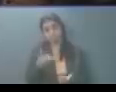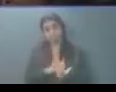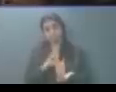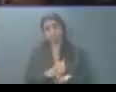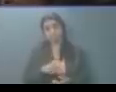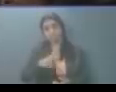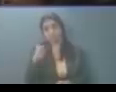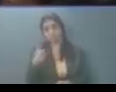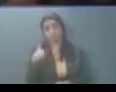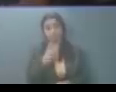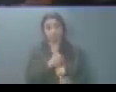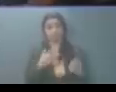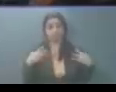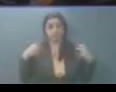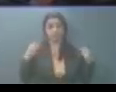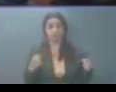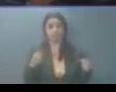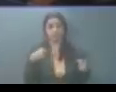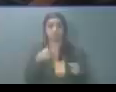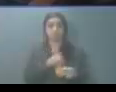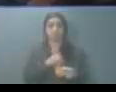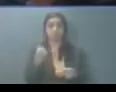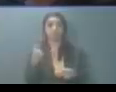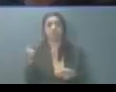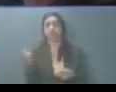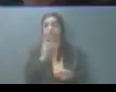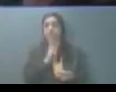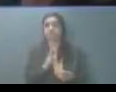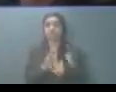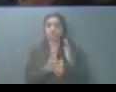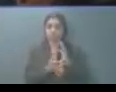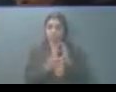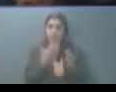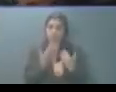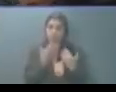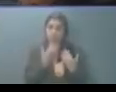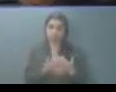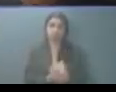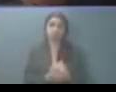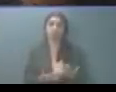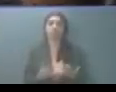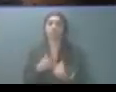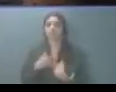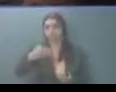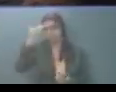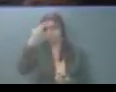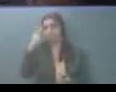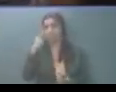para tener los ministros para que ellos den las respuestas técnicas a esta parte, ¿verdad? Yo sé que hay